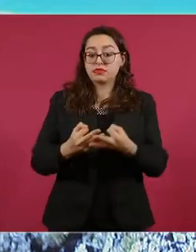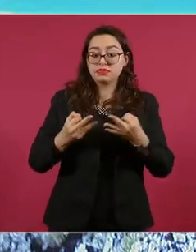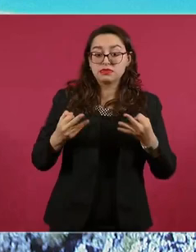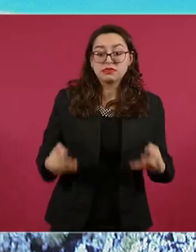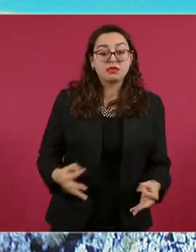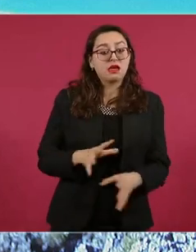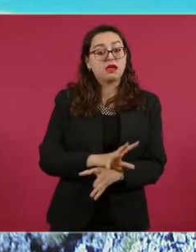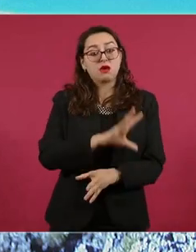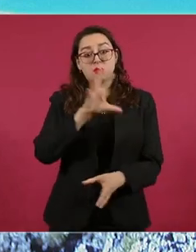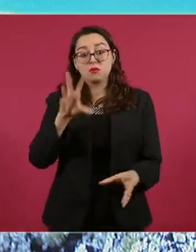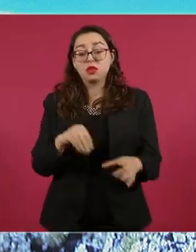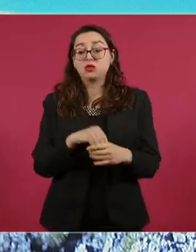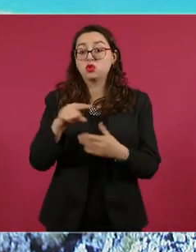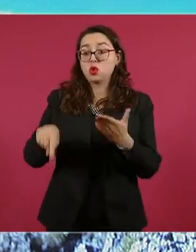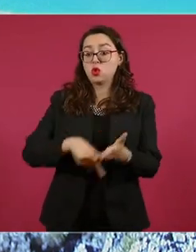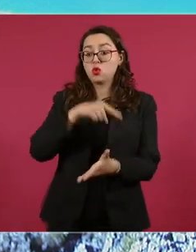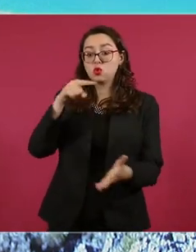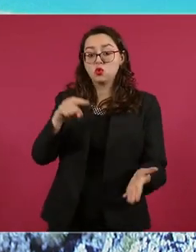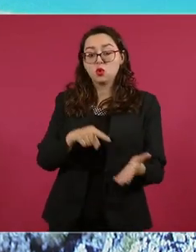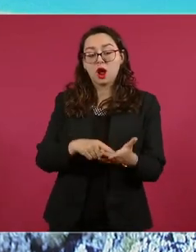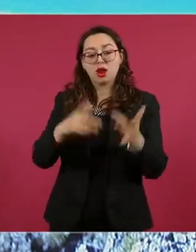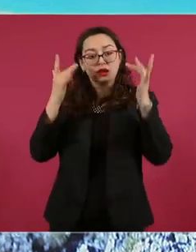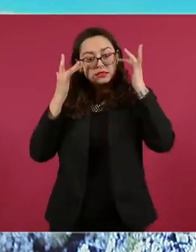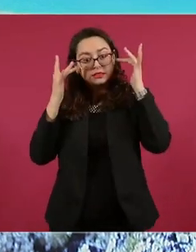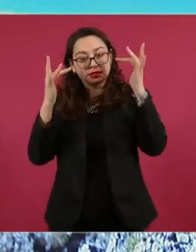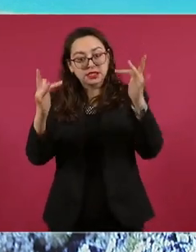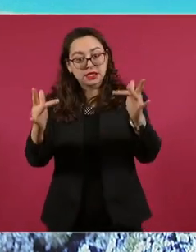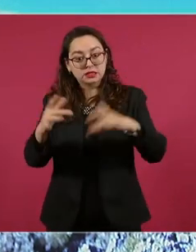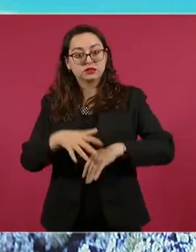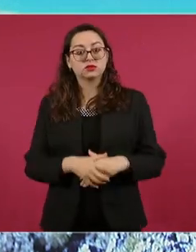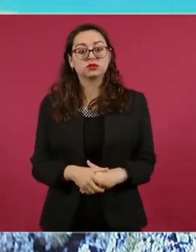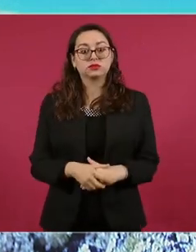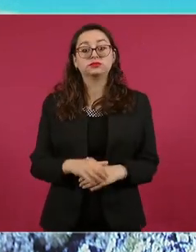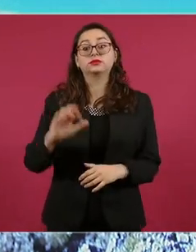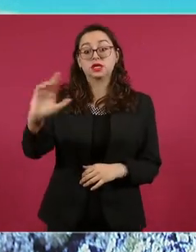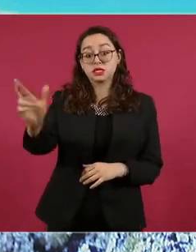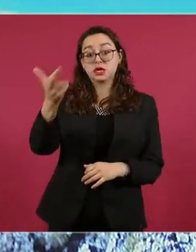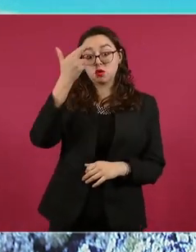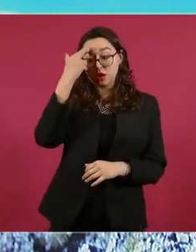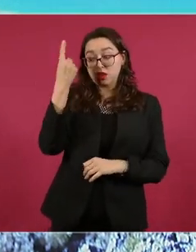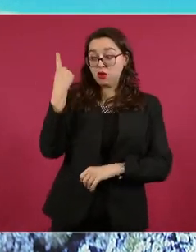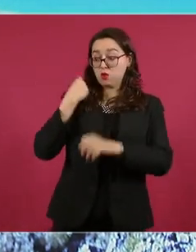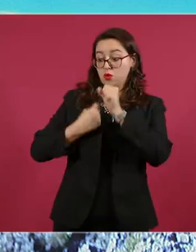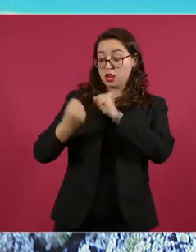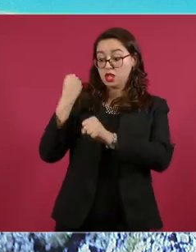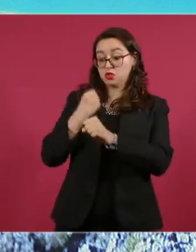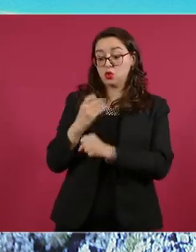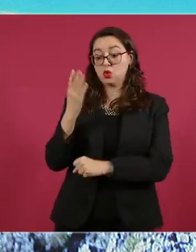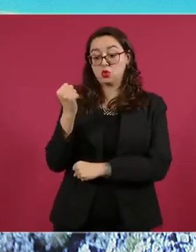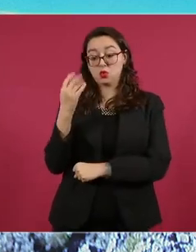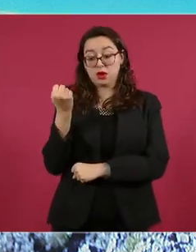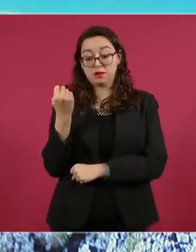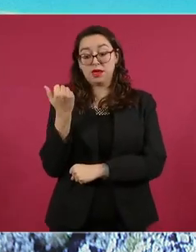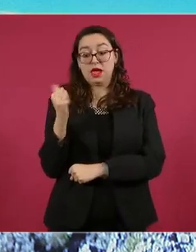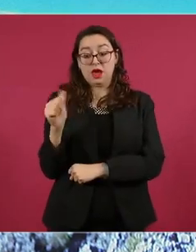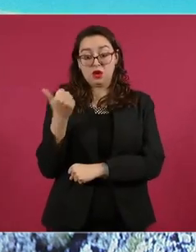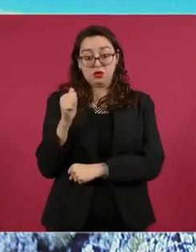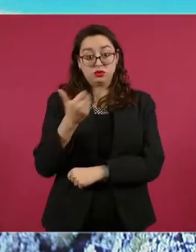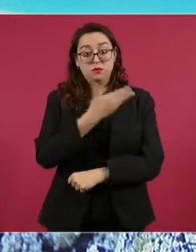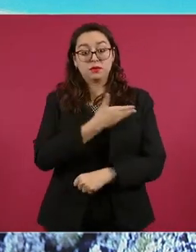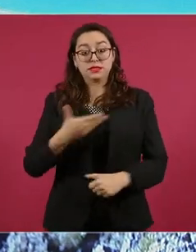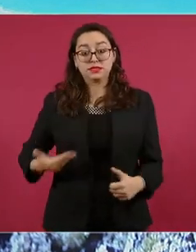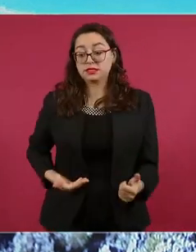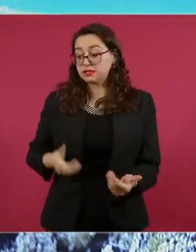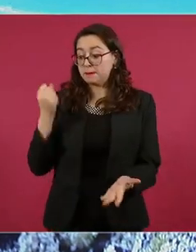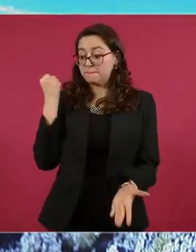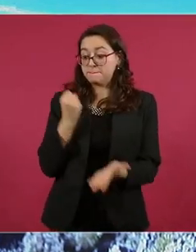y lugares sagrados. Como ustedes recordarán, el día 9 de agosto del año pasado, el señor presidente emitió un